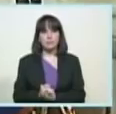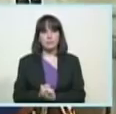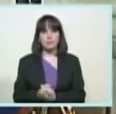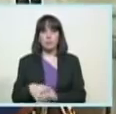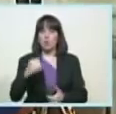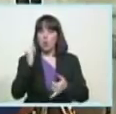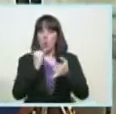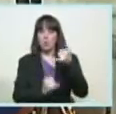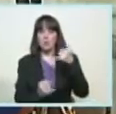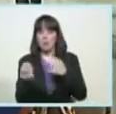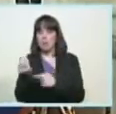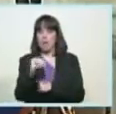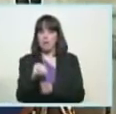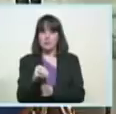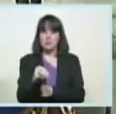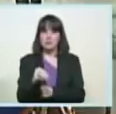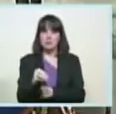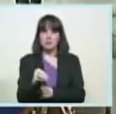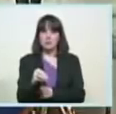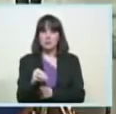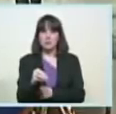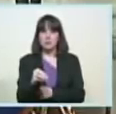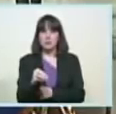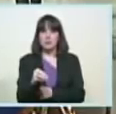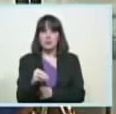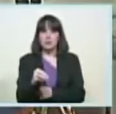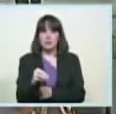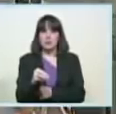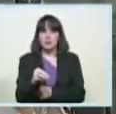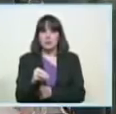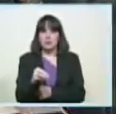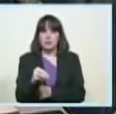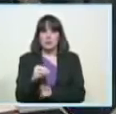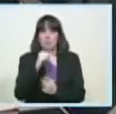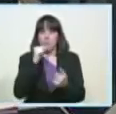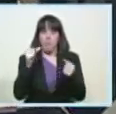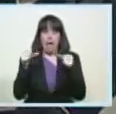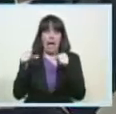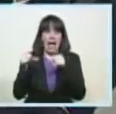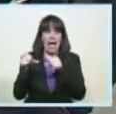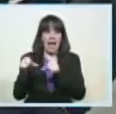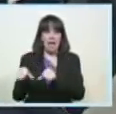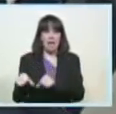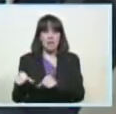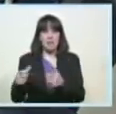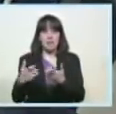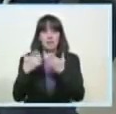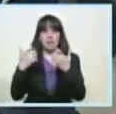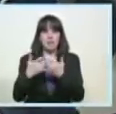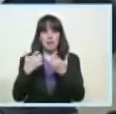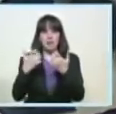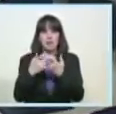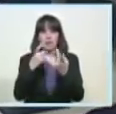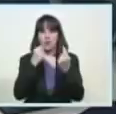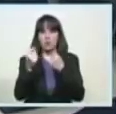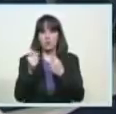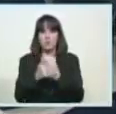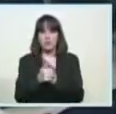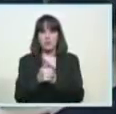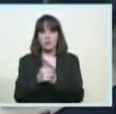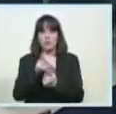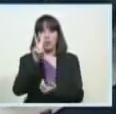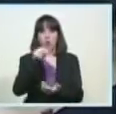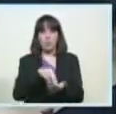última más sangrante que ha habido de la guerra económica el